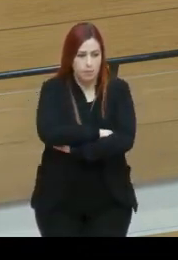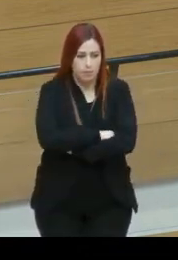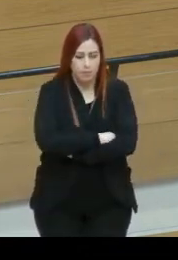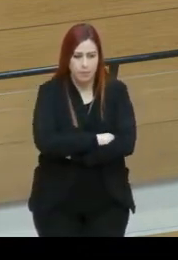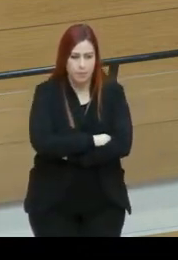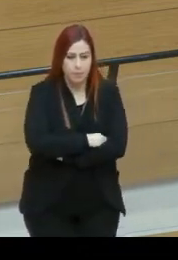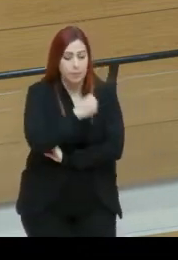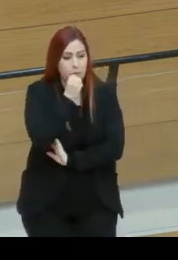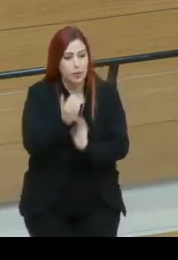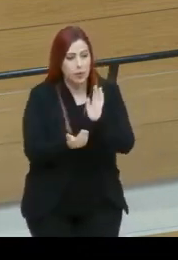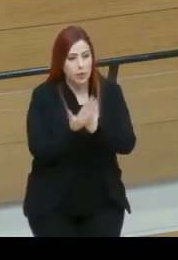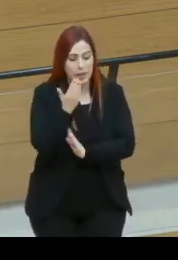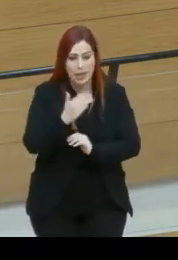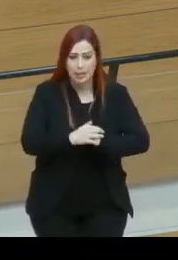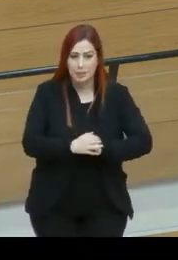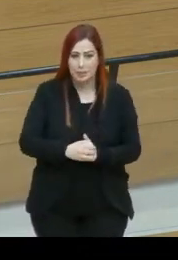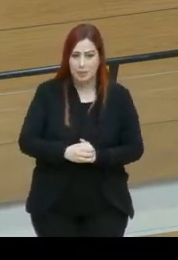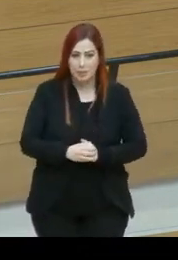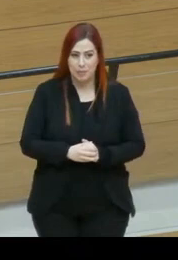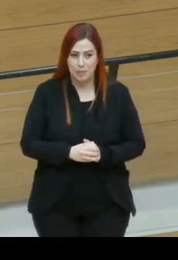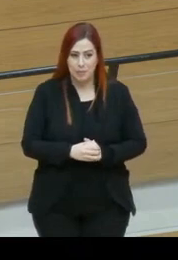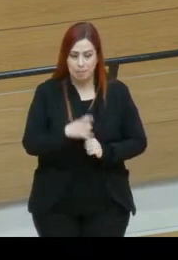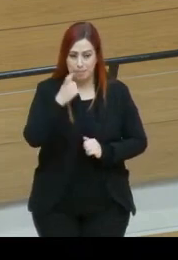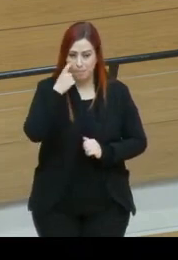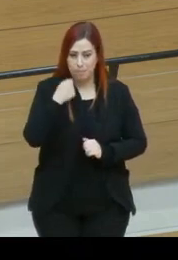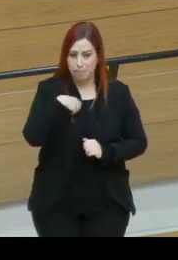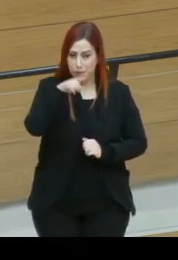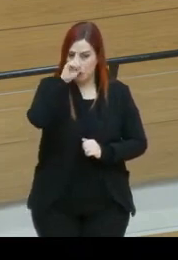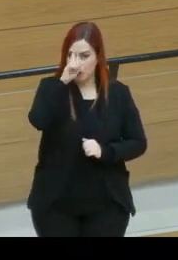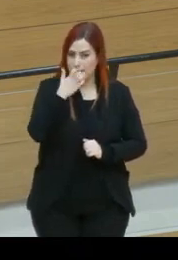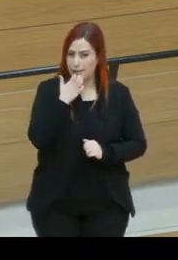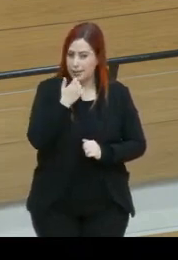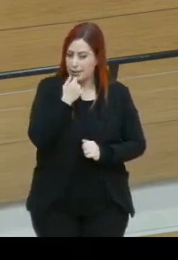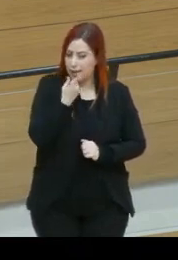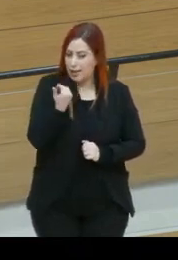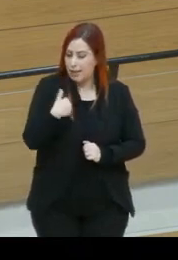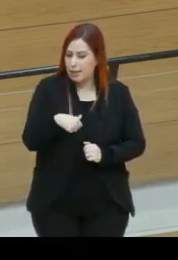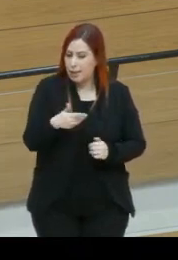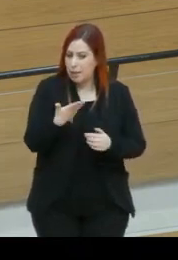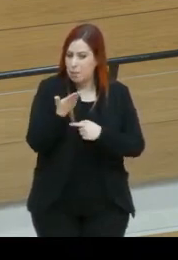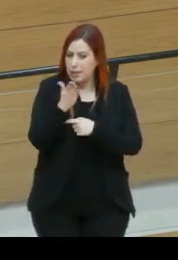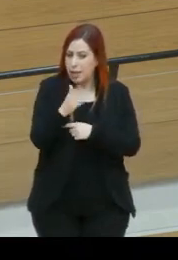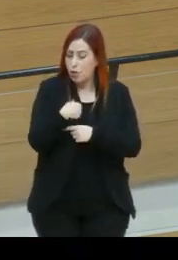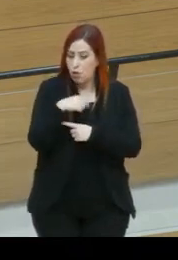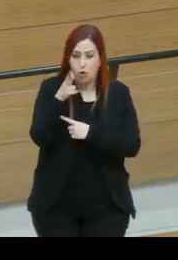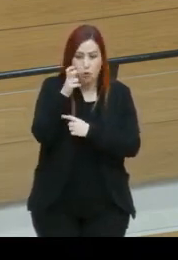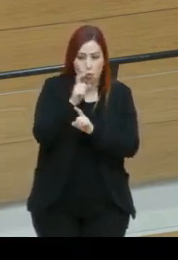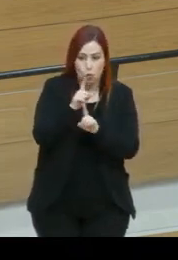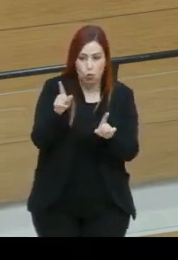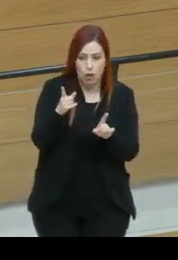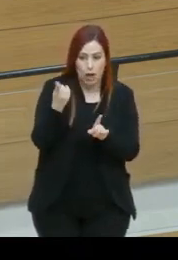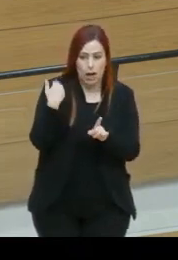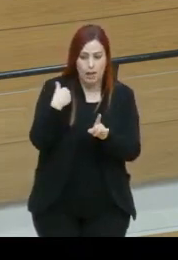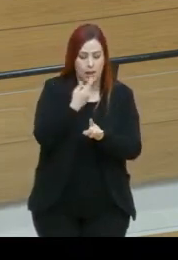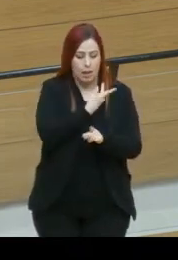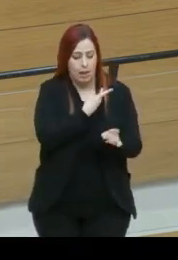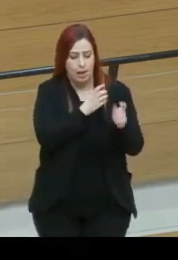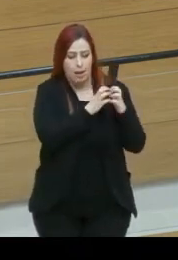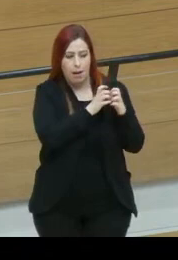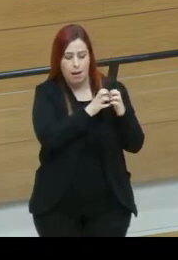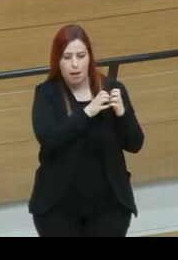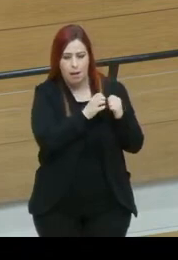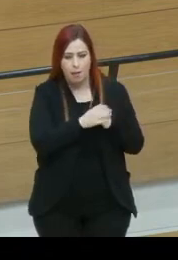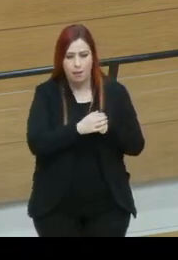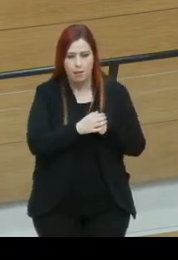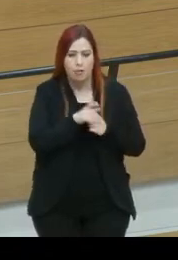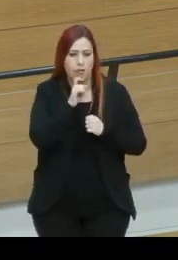Hola, buenos días. Mira, es que no sé si lo has dicho en la presentación y se me ha escapado. Lo estábamos comentando. ¿Cómo